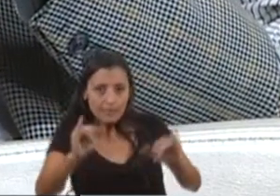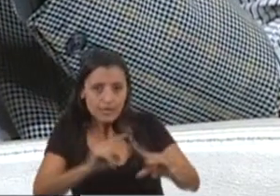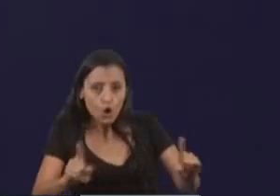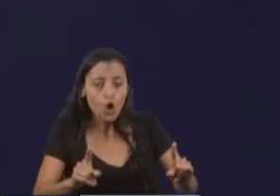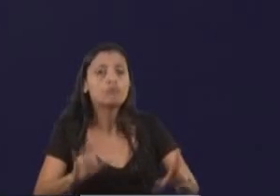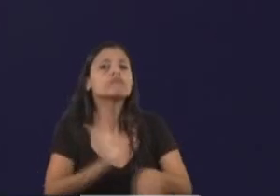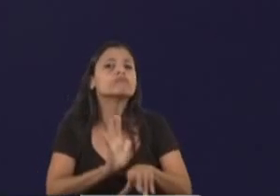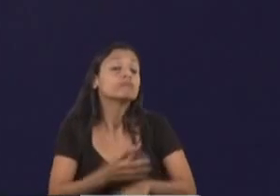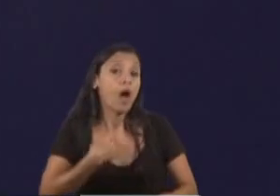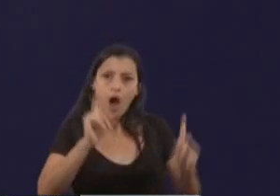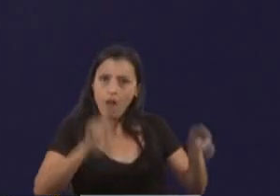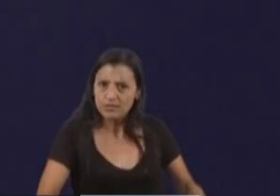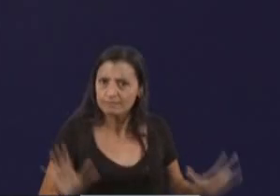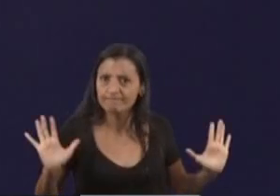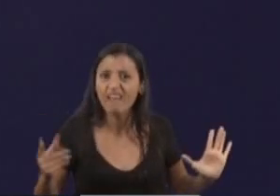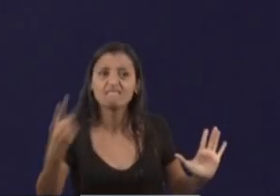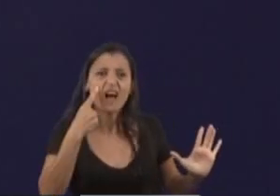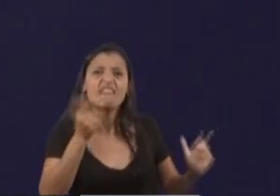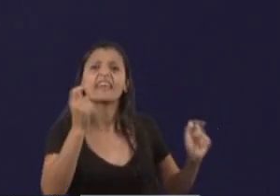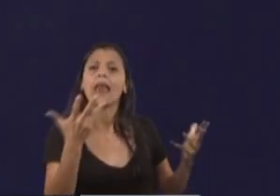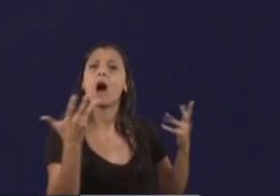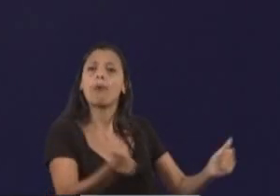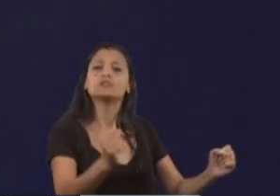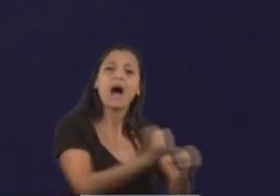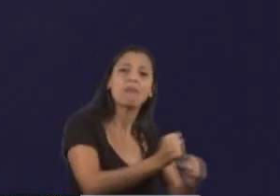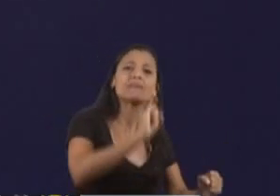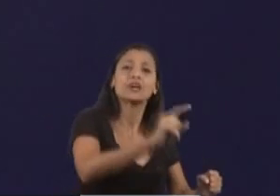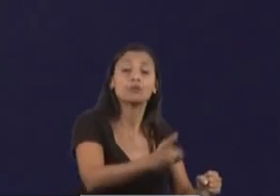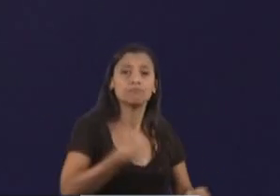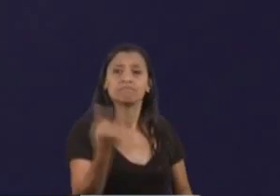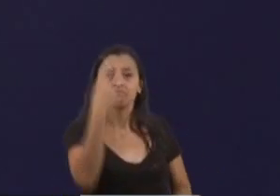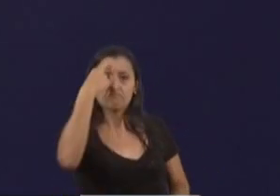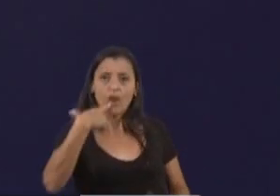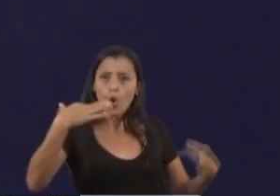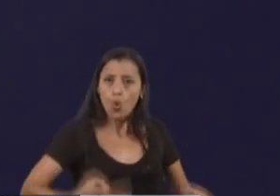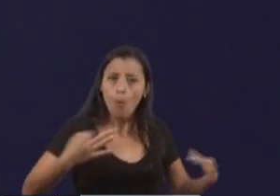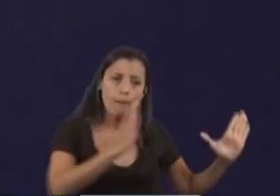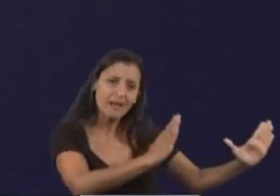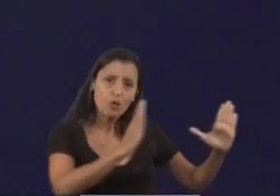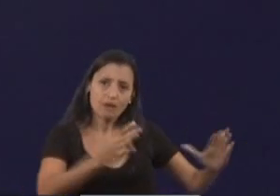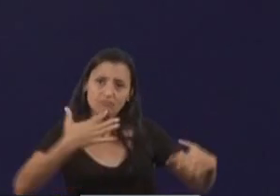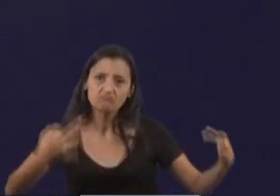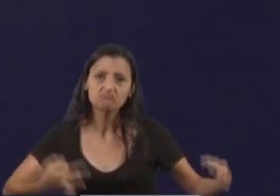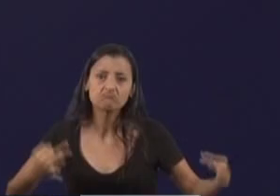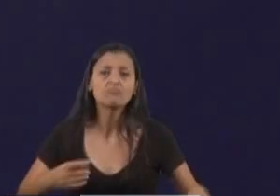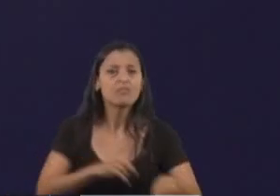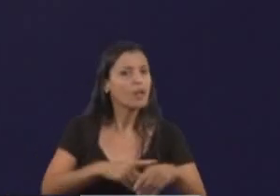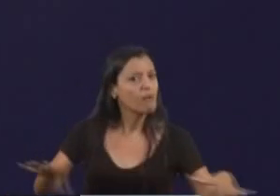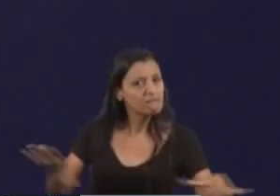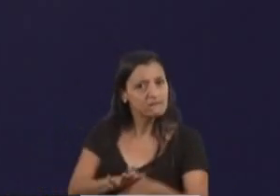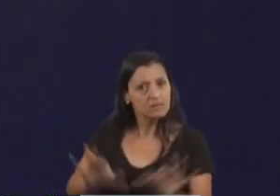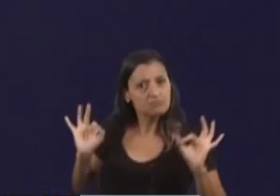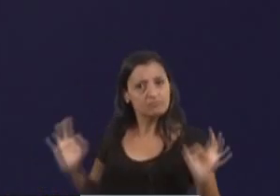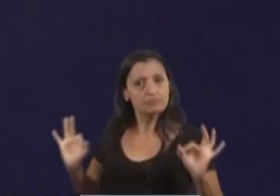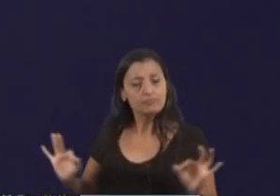lo sabemos. Entendimos que se habían cumplido con todos los pasos, que el tiempo, que la dilatación en